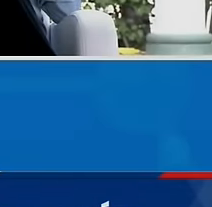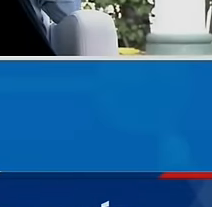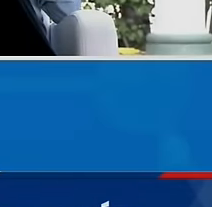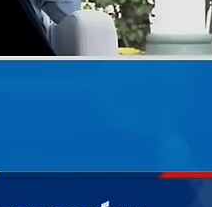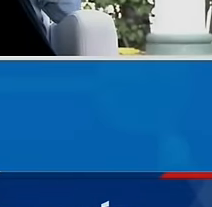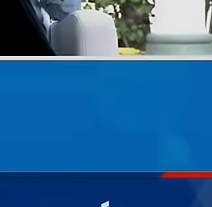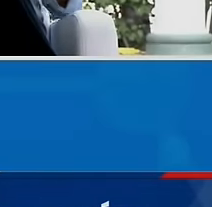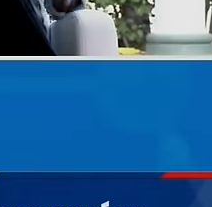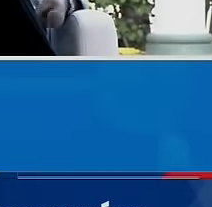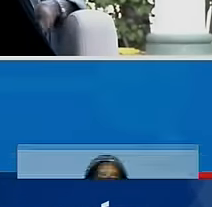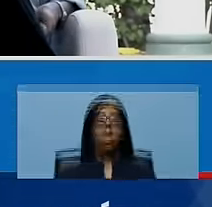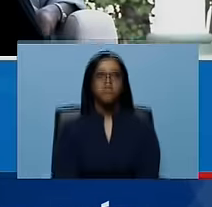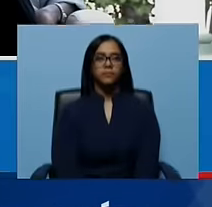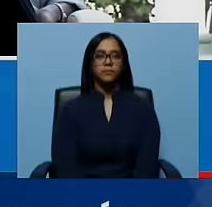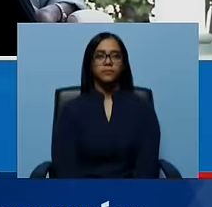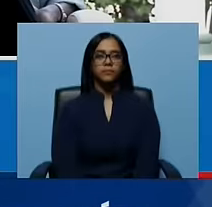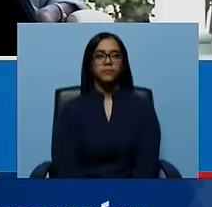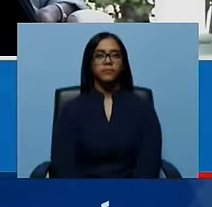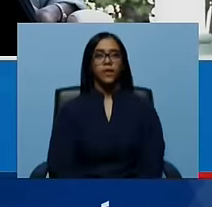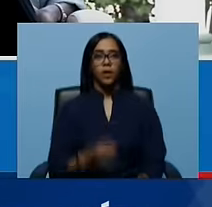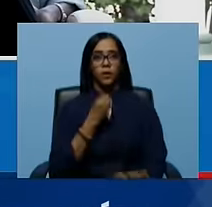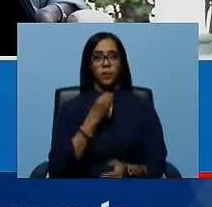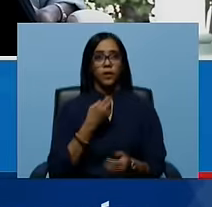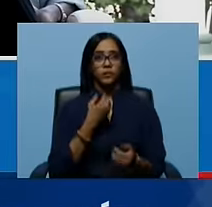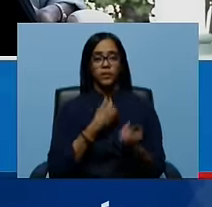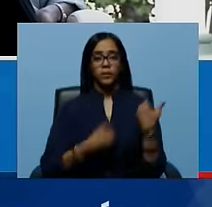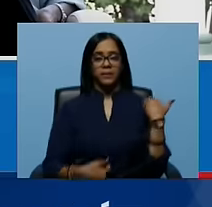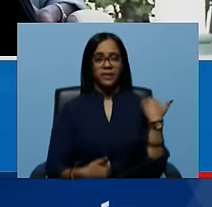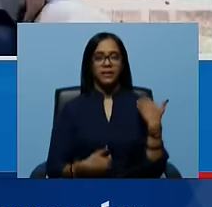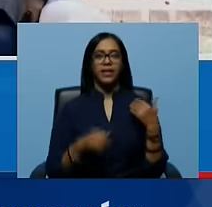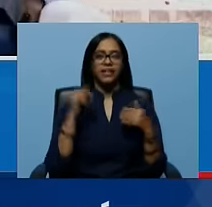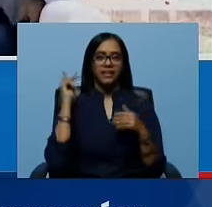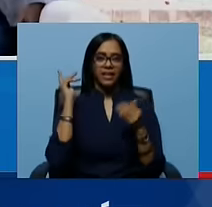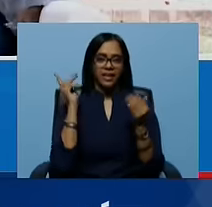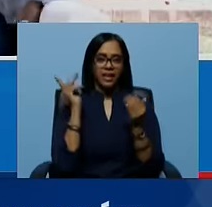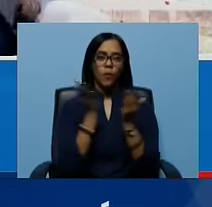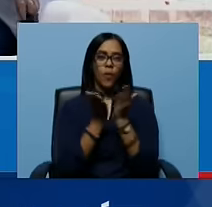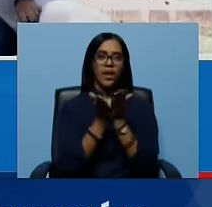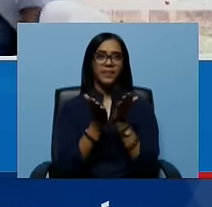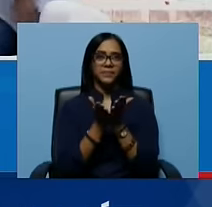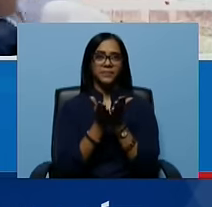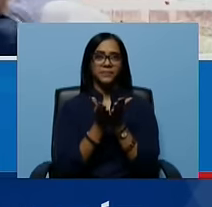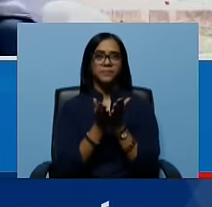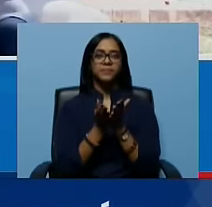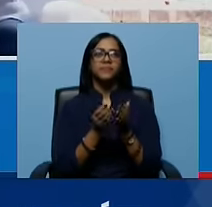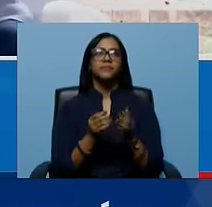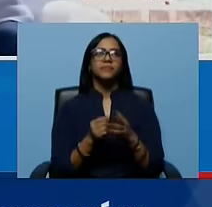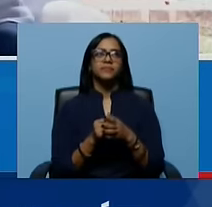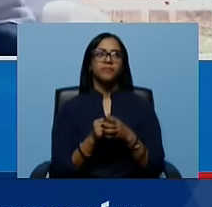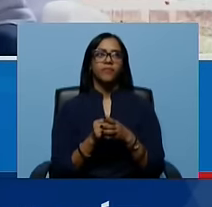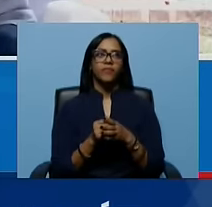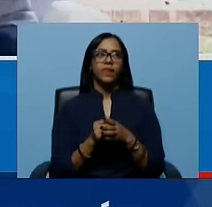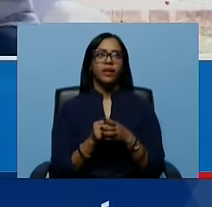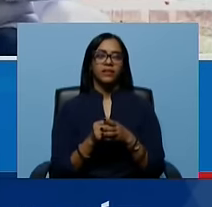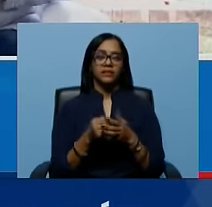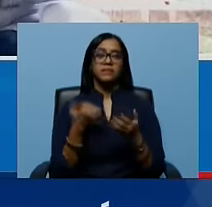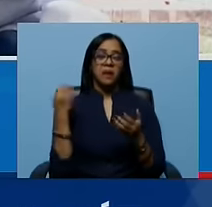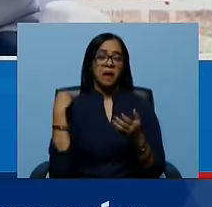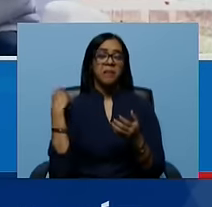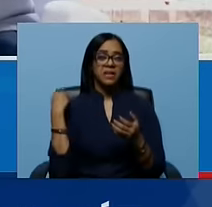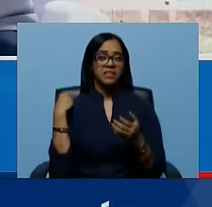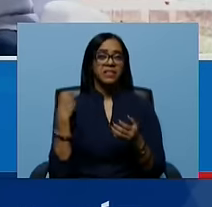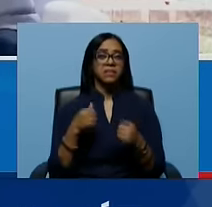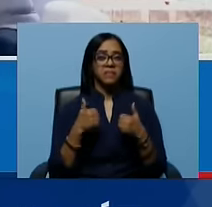Bueno, señor presidente, esta escuela, Pedro Nolasco Colón, por cierto, me dicen unas fuentes usualmente bien informadas que